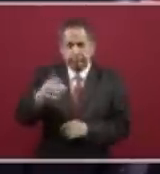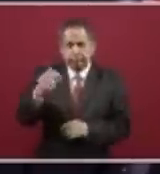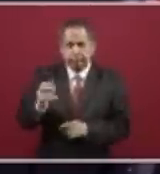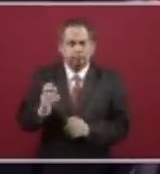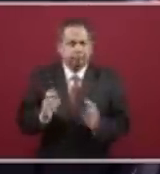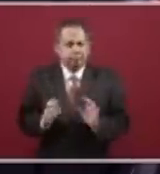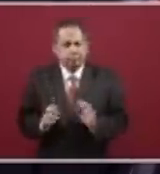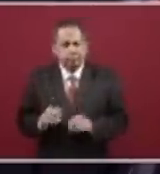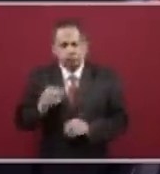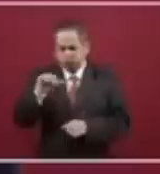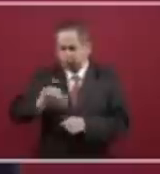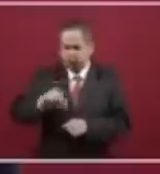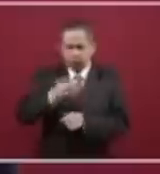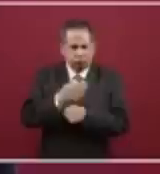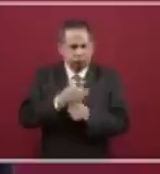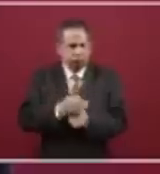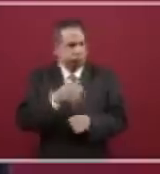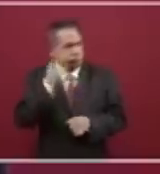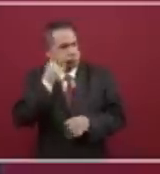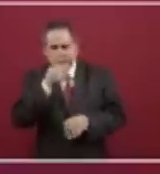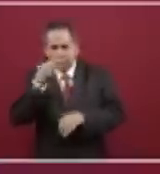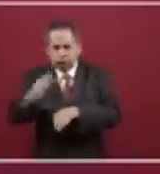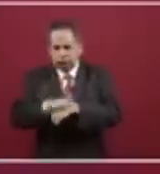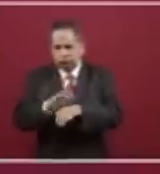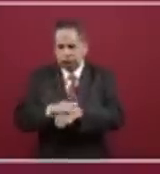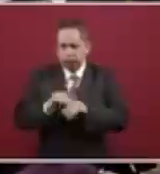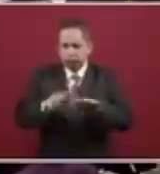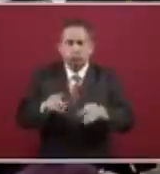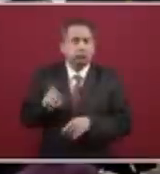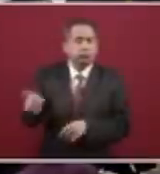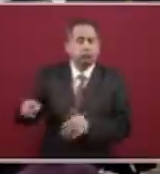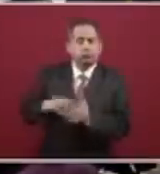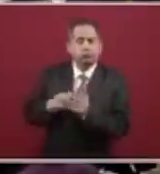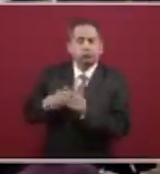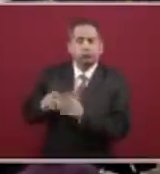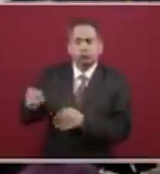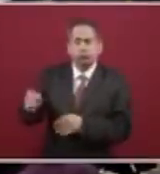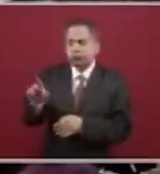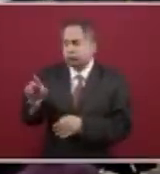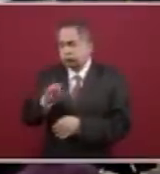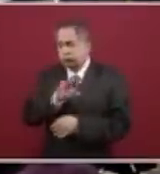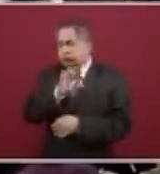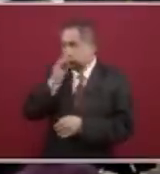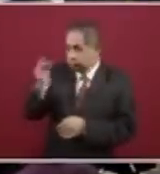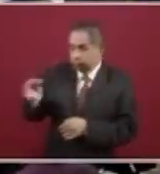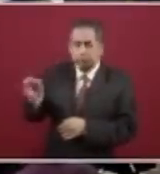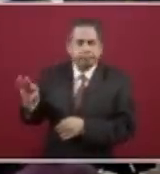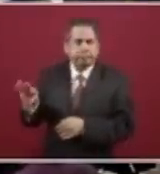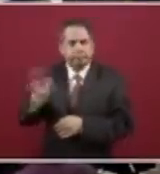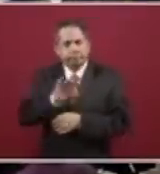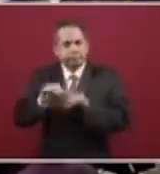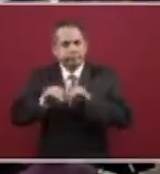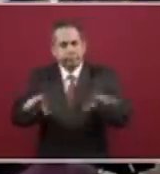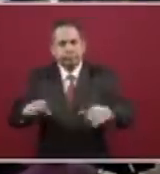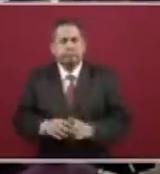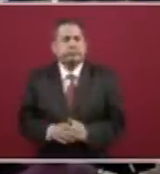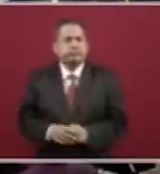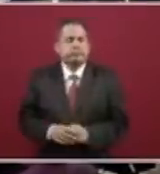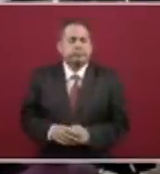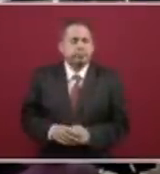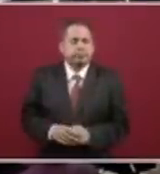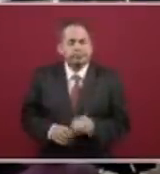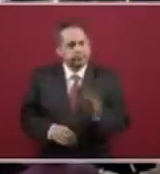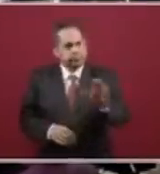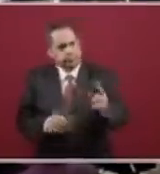hoy mismo vamos a saber el ingeniero va a tener esta información presidente sólo para